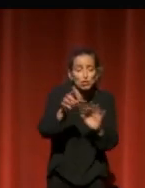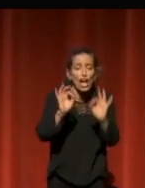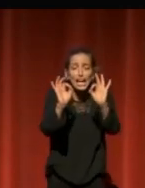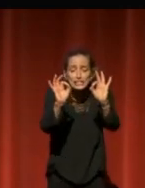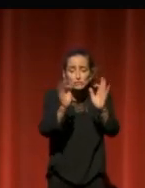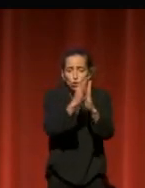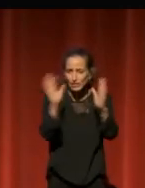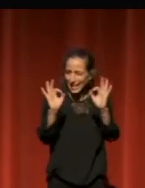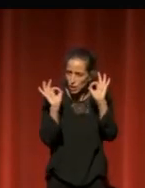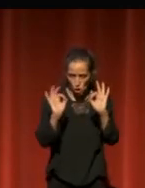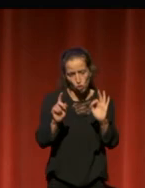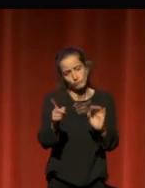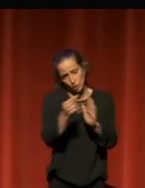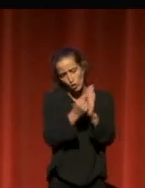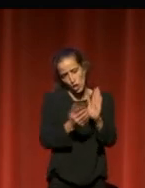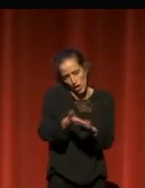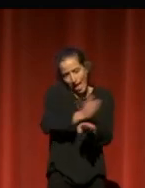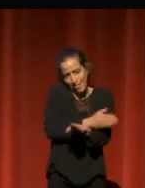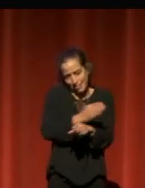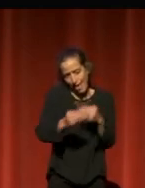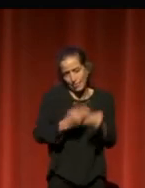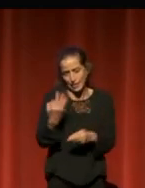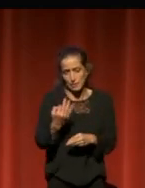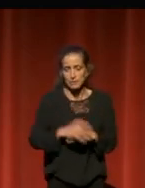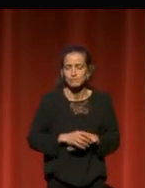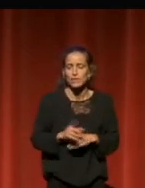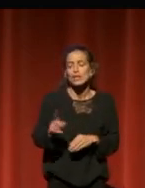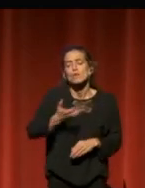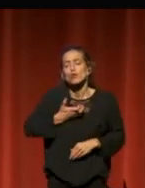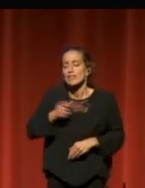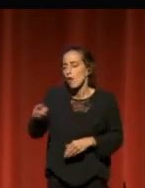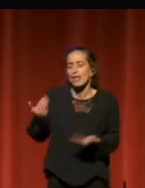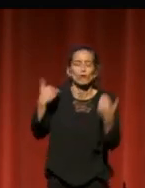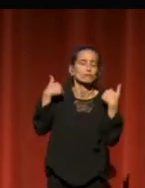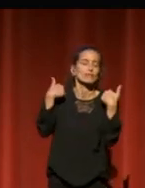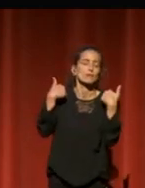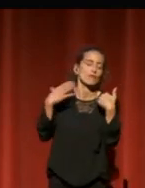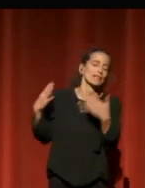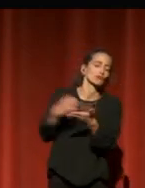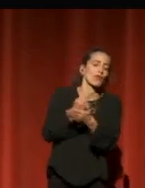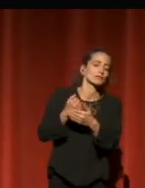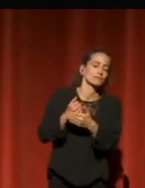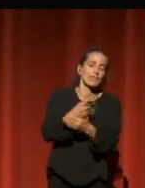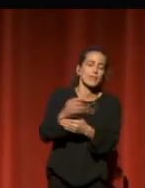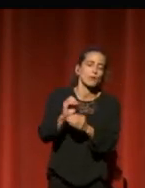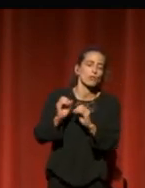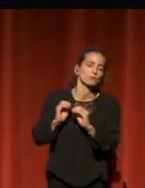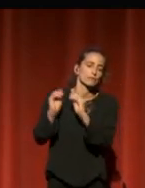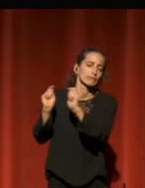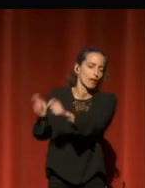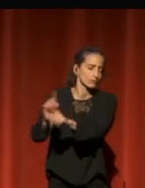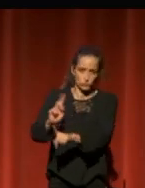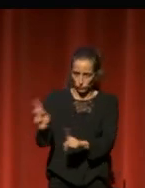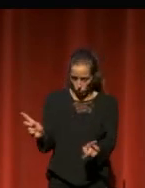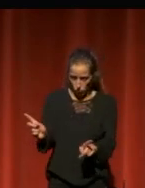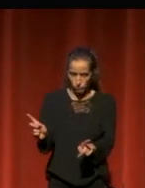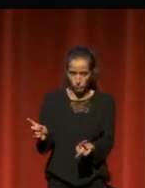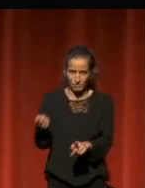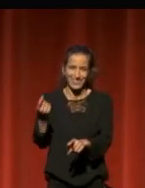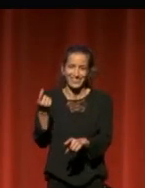manos de los municipios exclusivamente esa gran responsabilidad, no solo de tener y financiar una